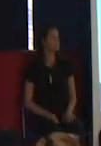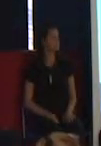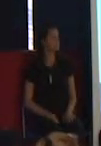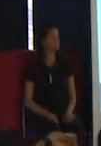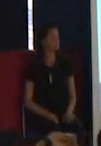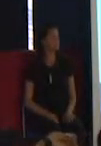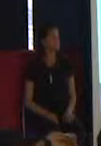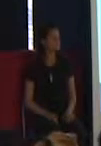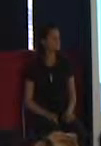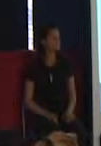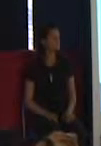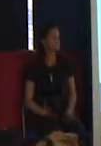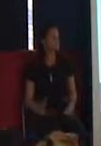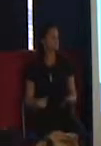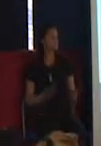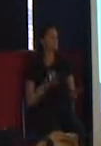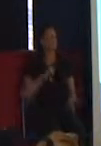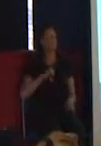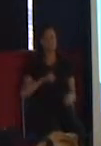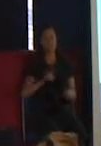Derecho a la educación.